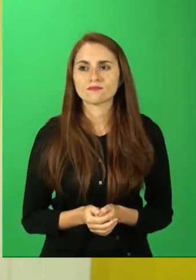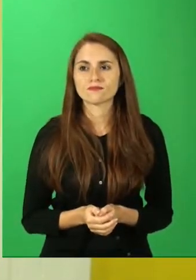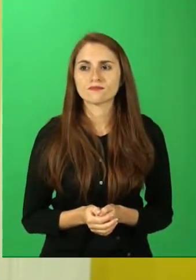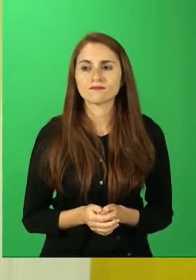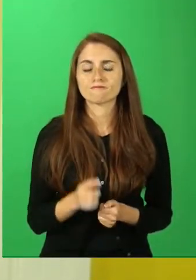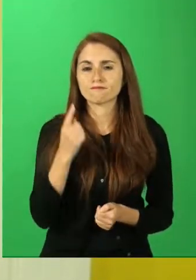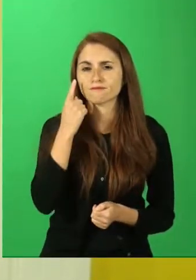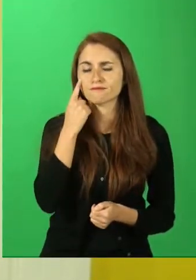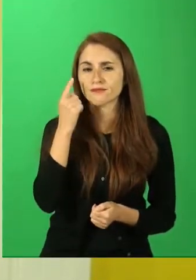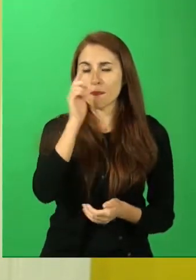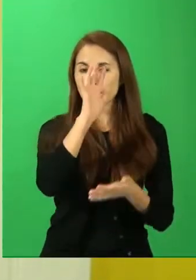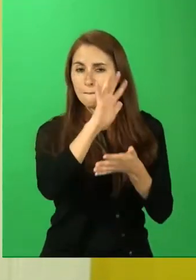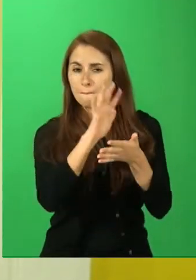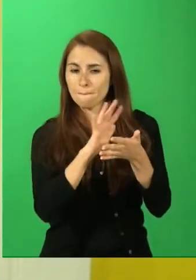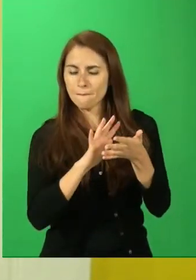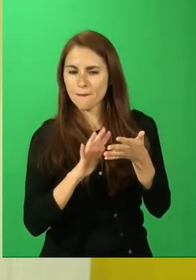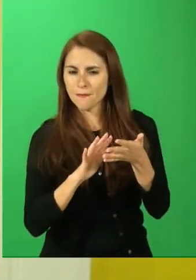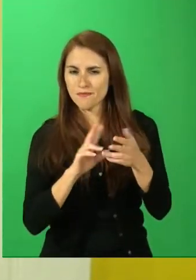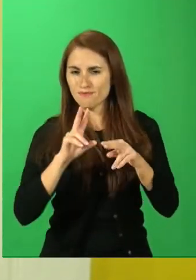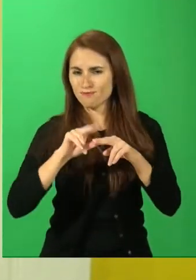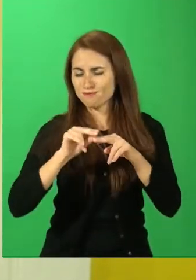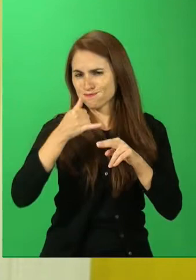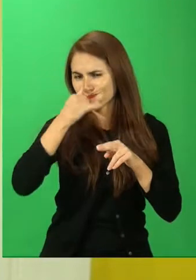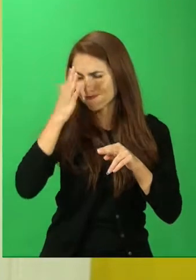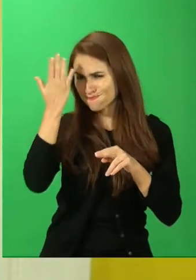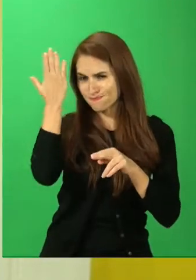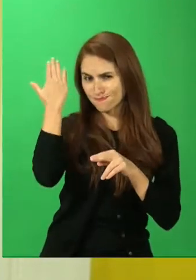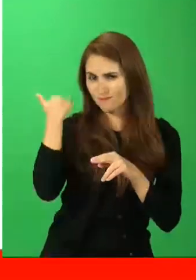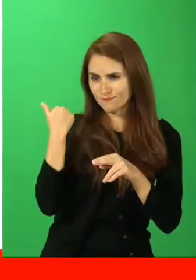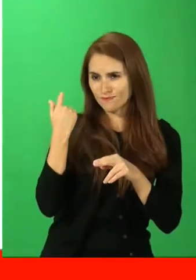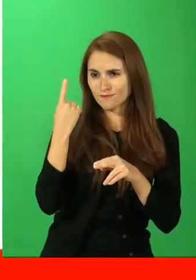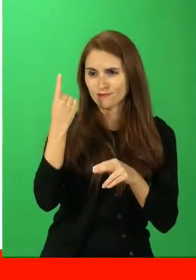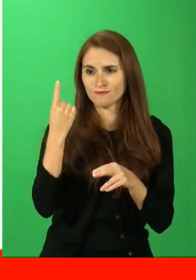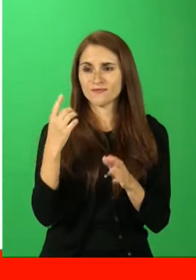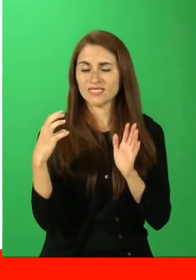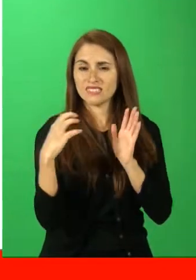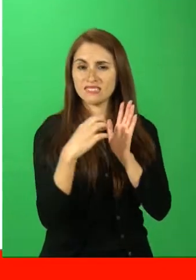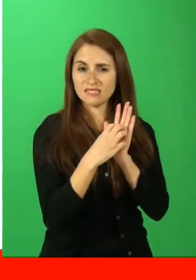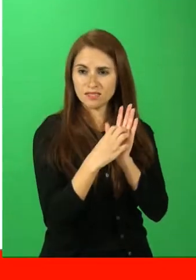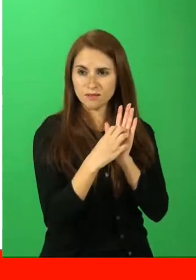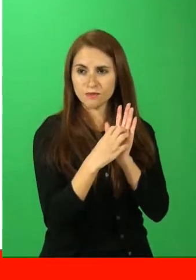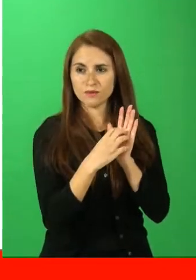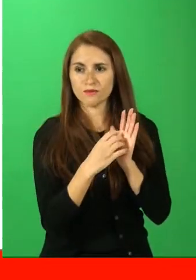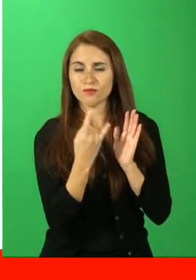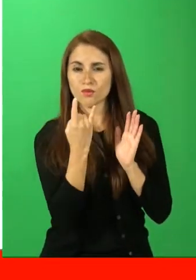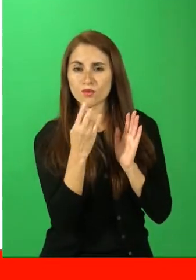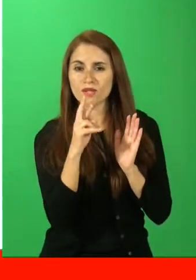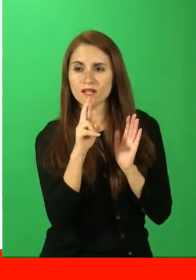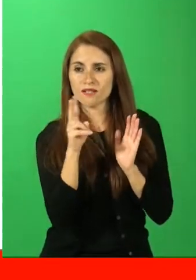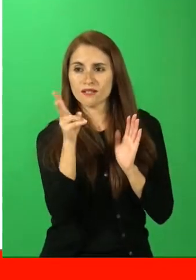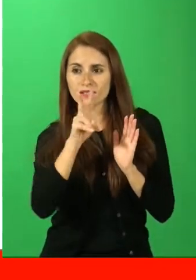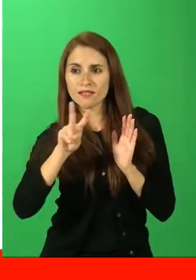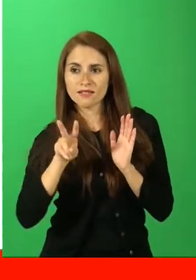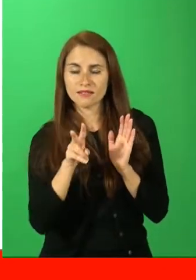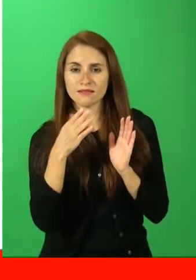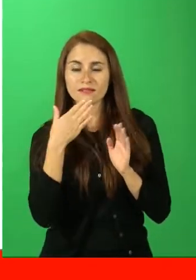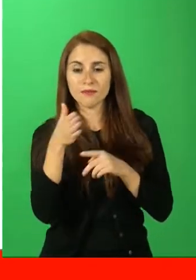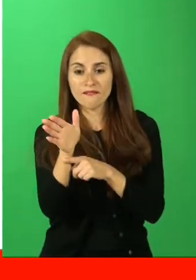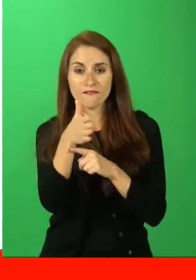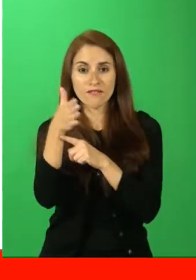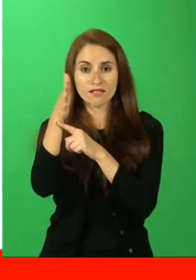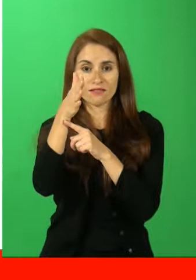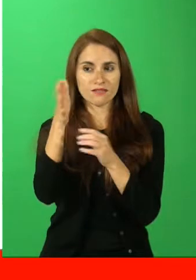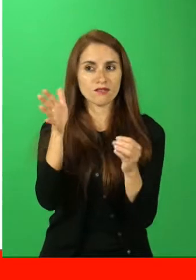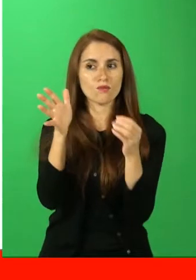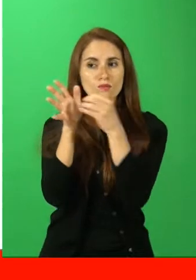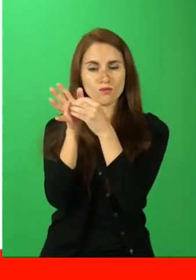Este es un mapa de la antigua Unión Soviética. Ahí está el símbolo que representa, bueno, es parte de la bandera también del Partido